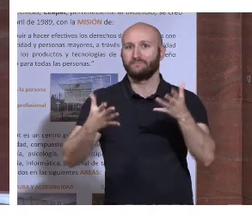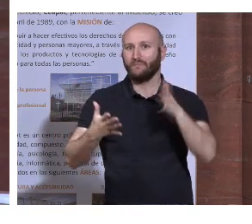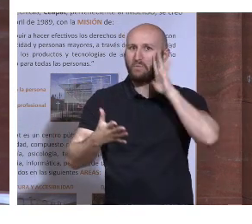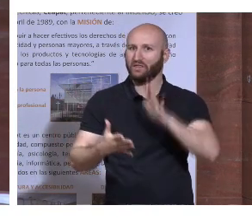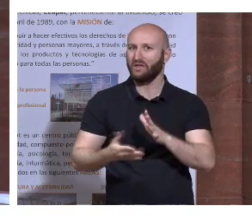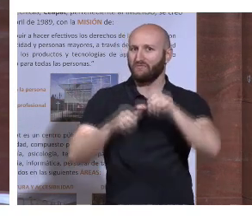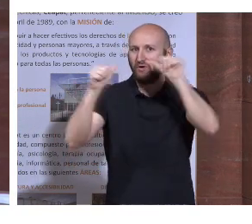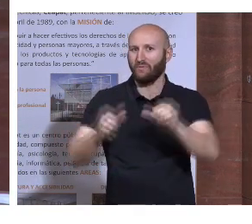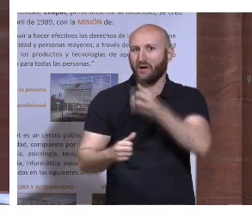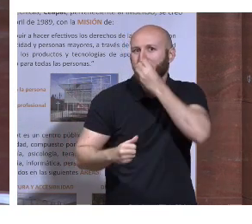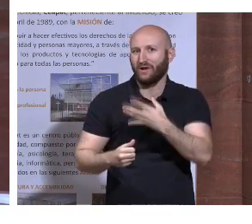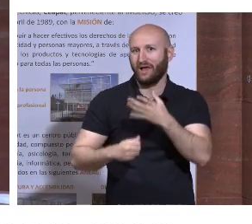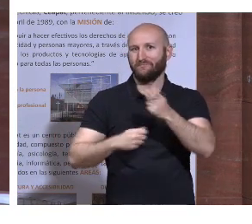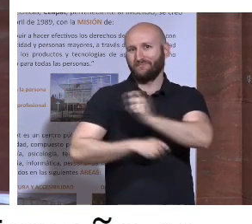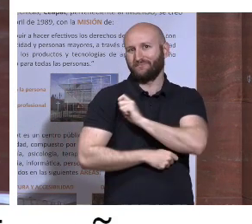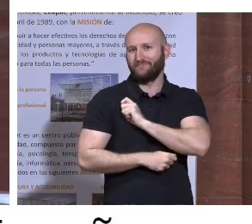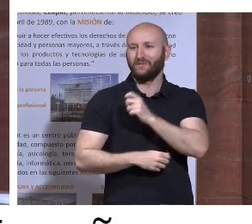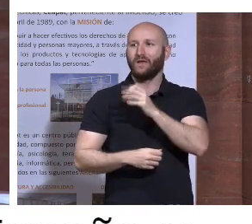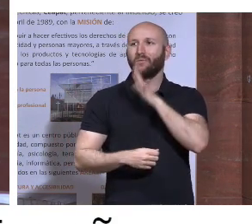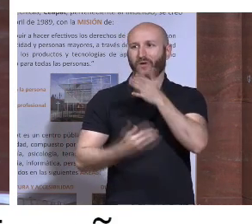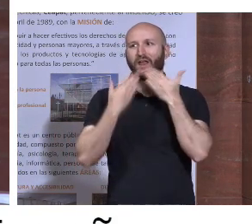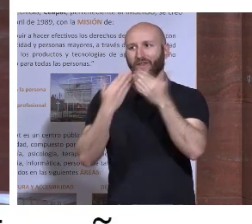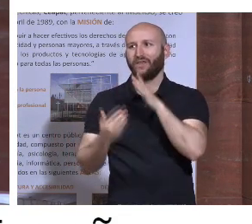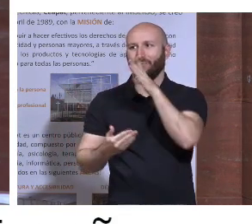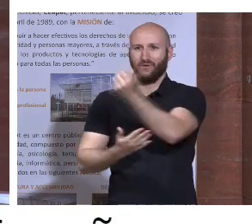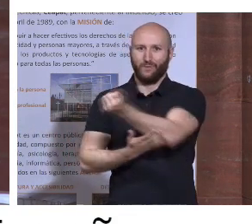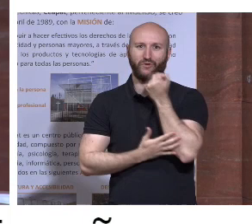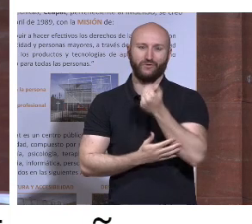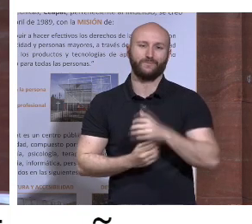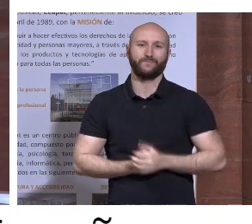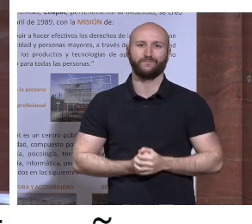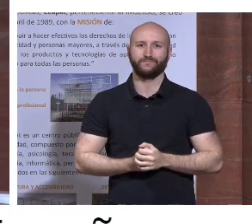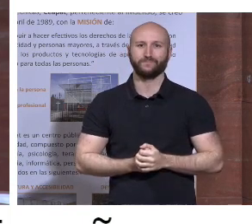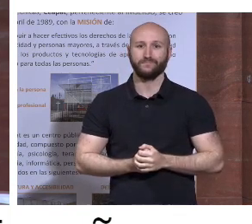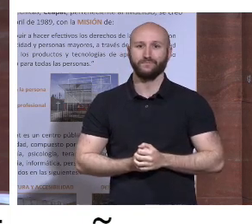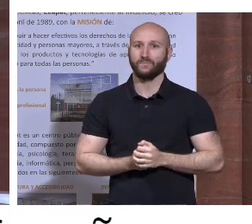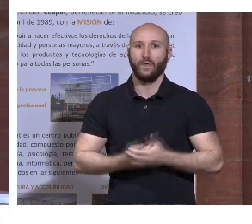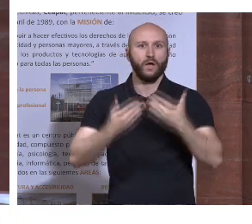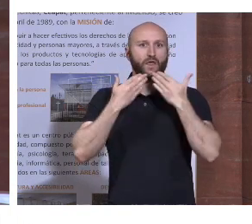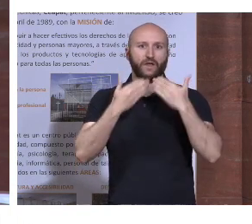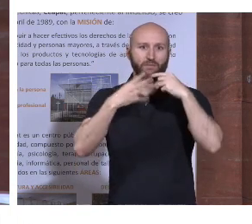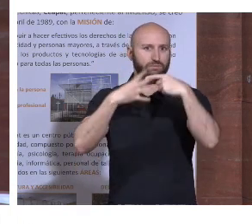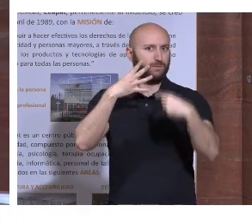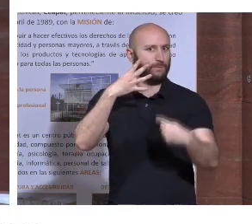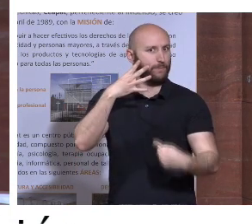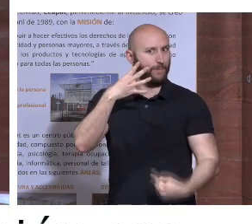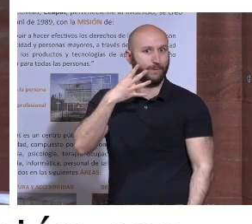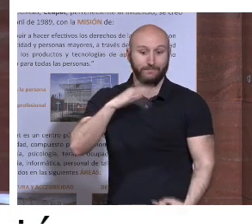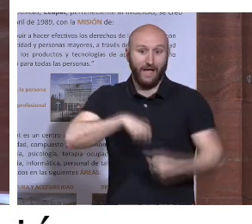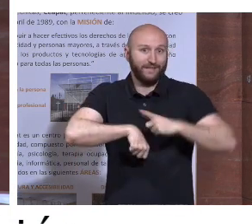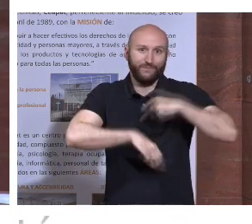muy buena. Muchísimas gracias, que de ahí también ese apoyo. Seguiría agradeciendo sin límite, pero el tiempo es